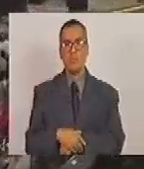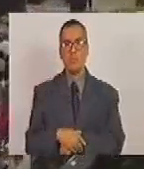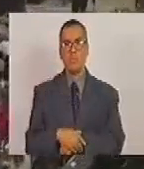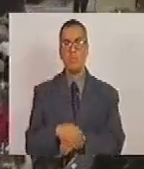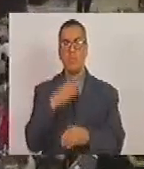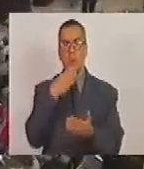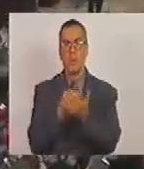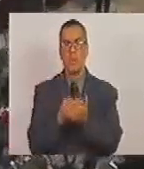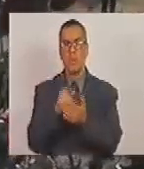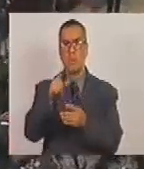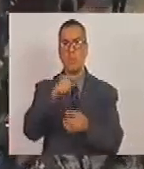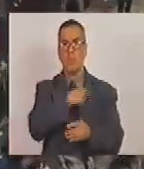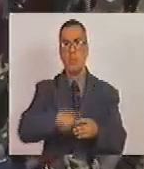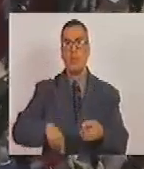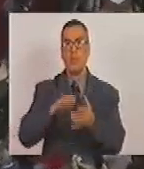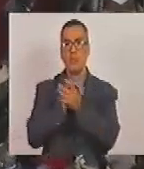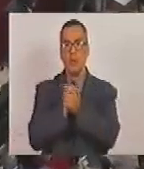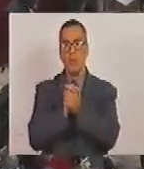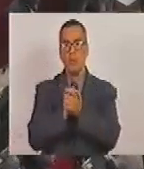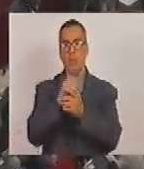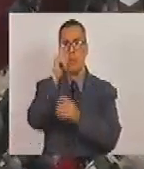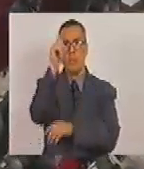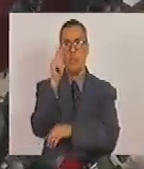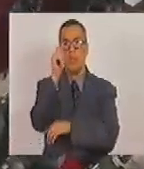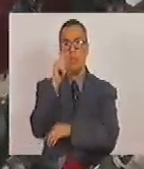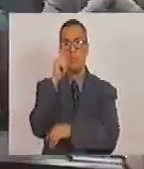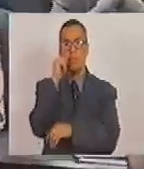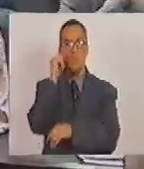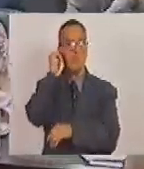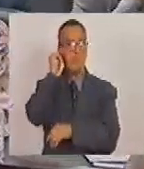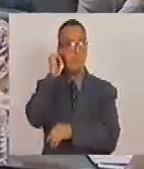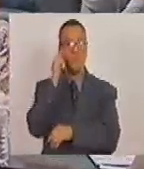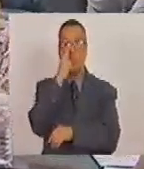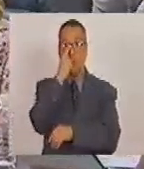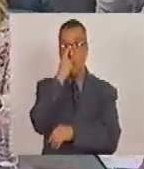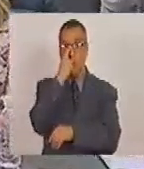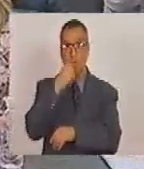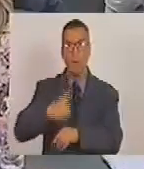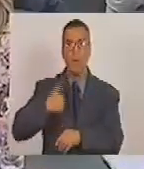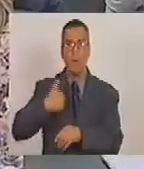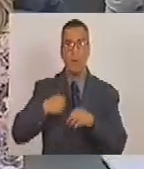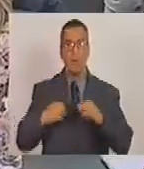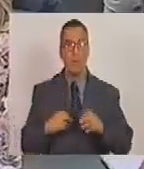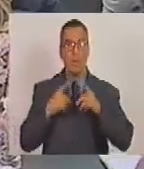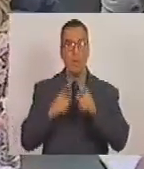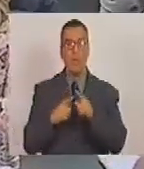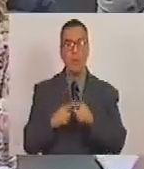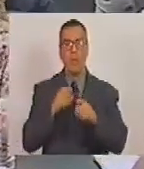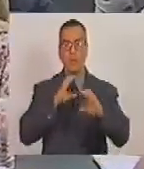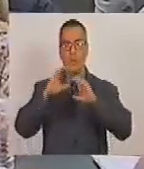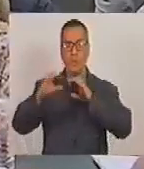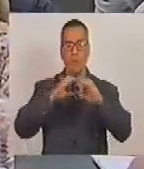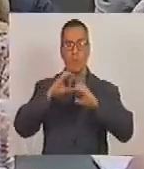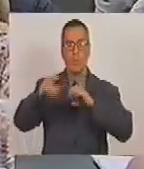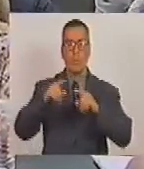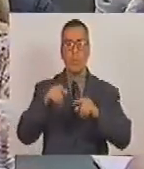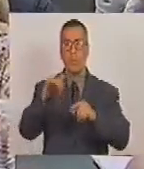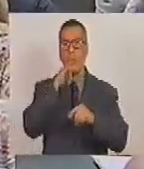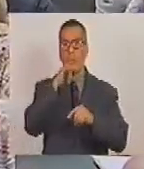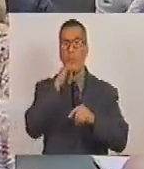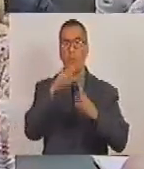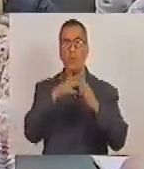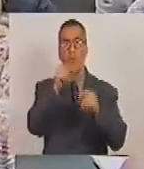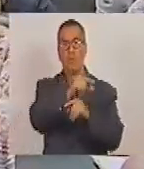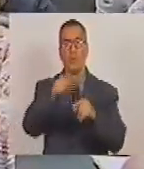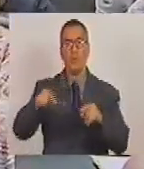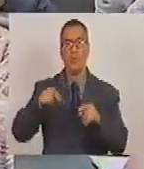Muchas gracias, señor presidente, compañeros, compañeras, diputados. Quiero aprovechar la oportunidad y los medios de comunicación para informarle a los